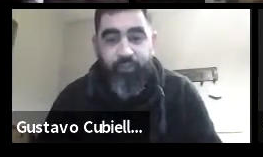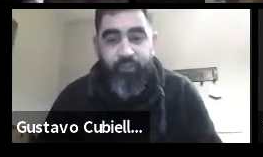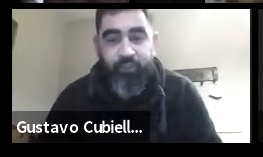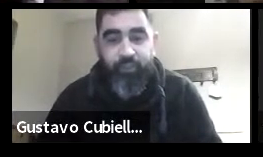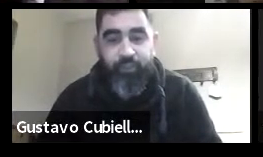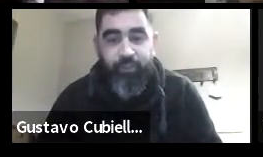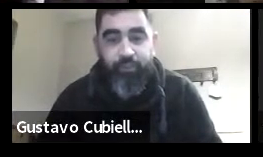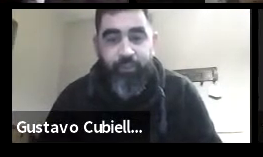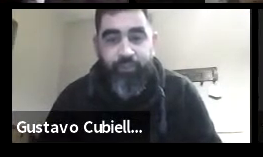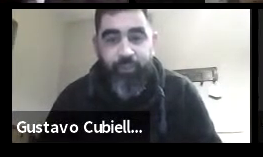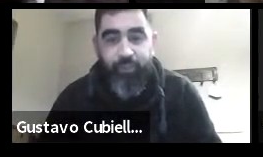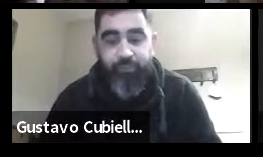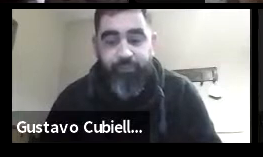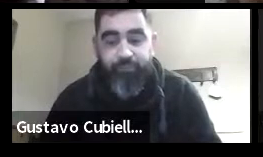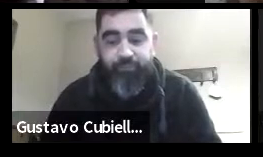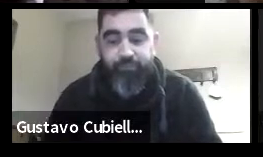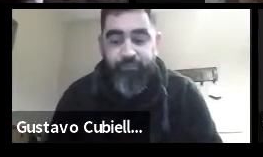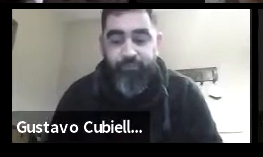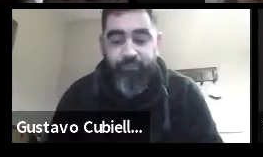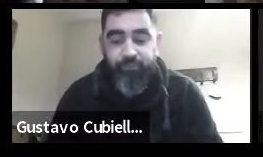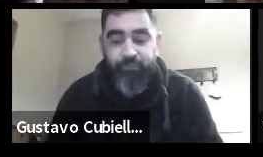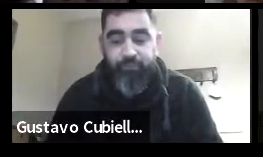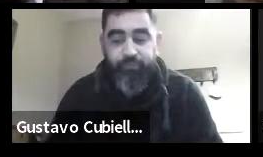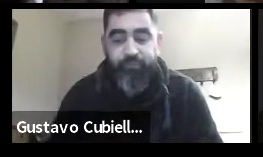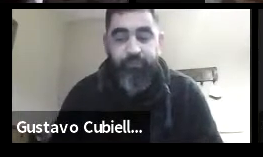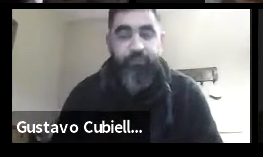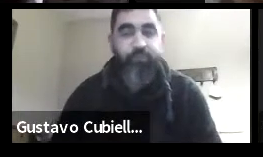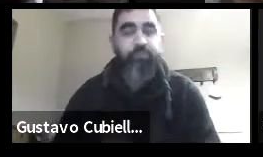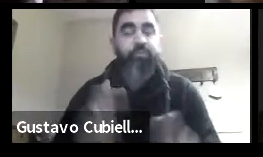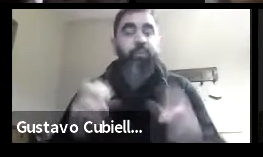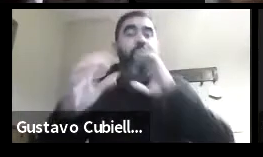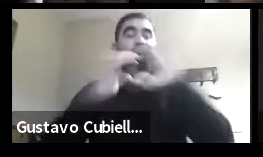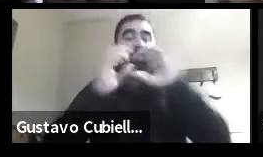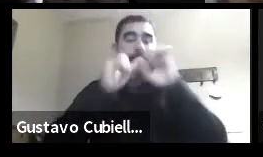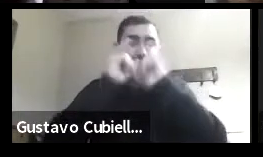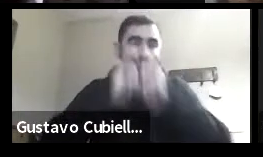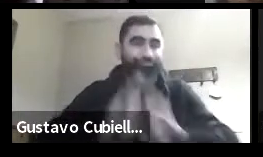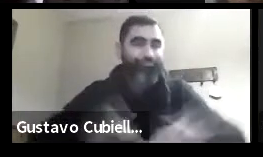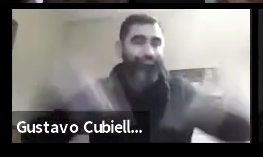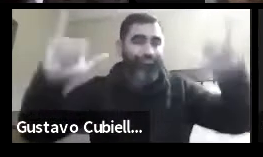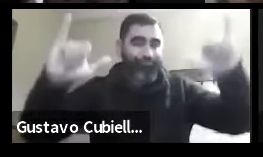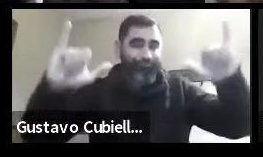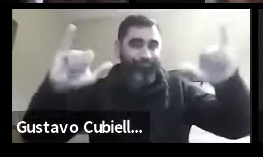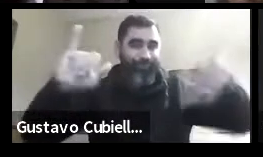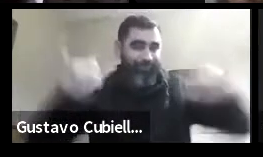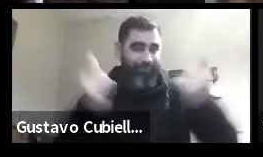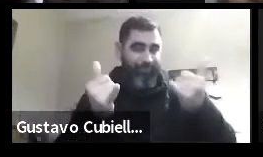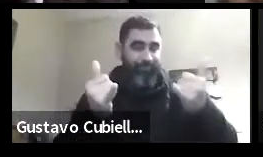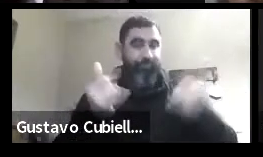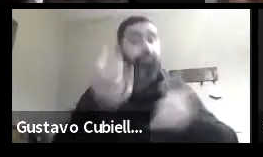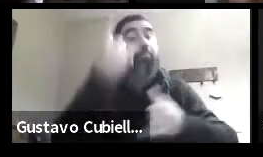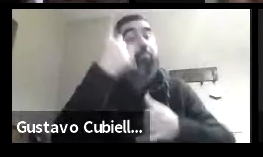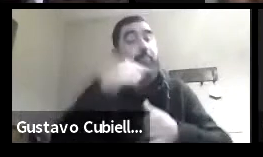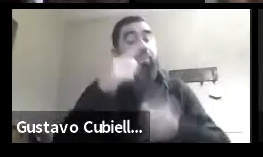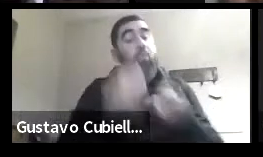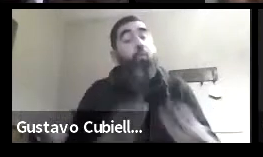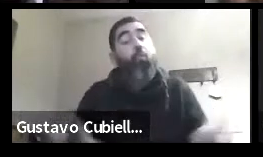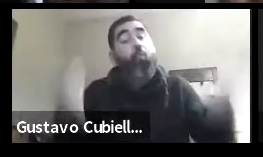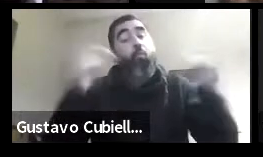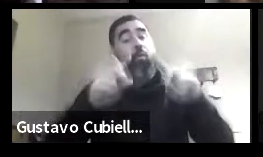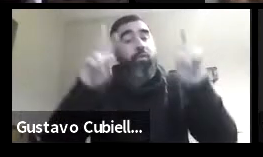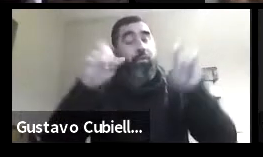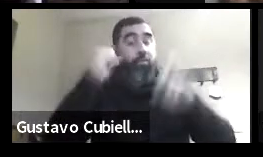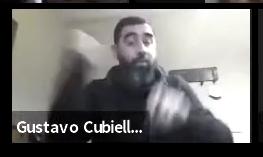no es un comentario de pasillo, es un borrador que salió en los medios de comunicación. Pero bien, volviendo a la importancia